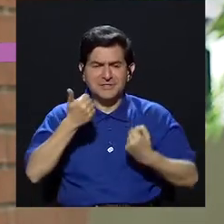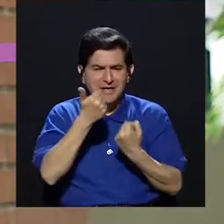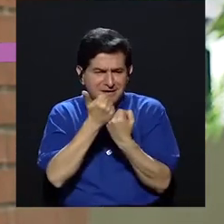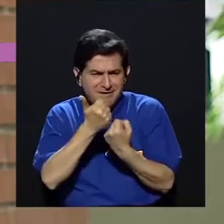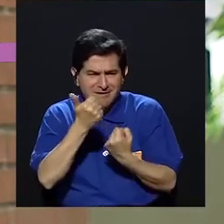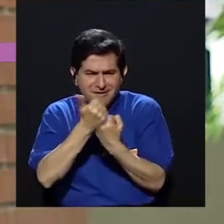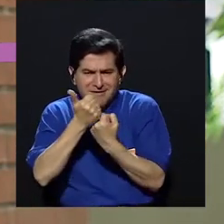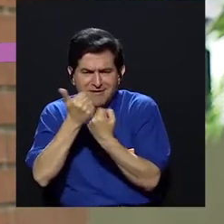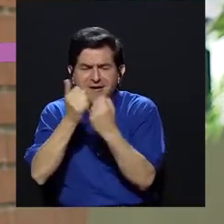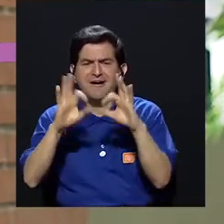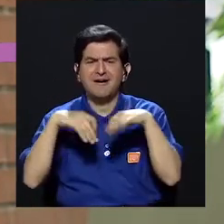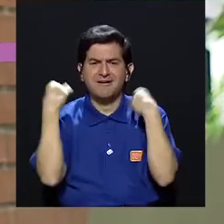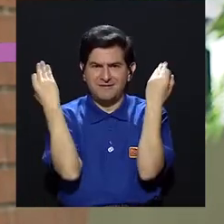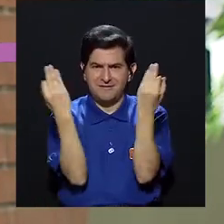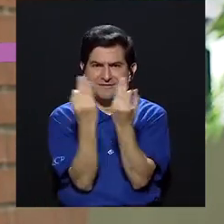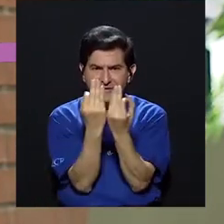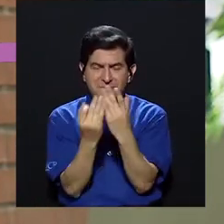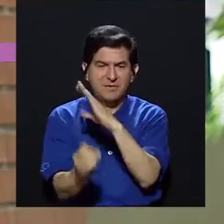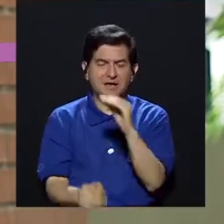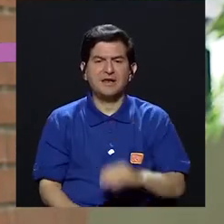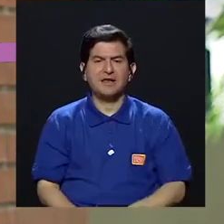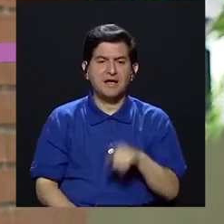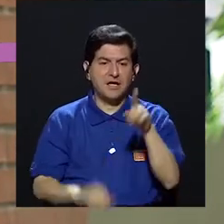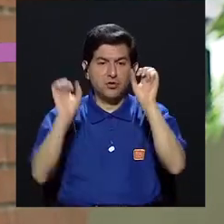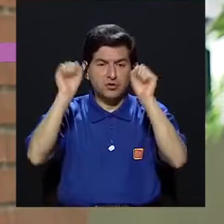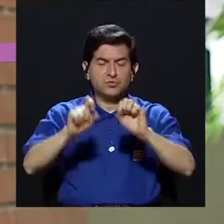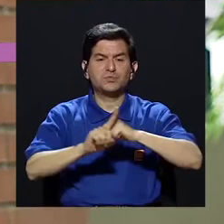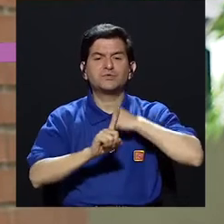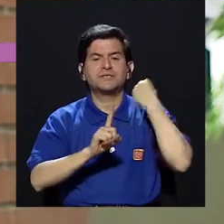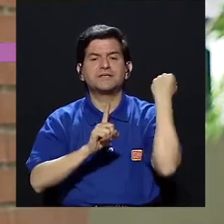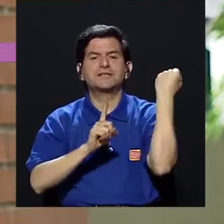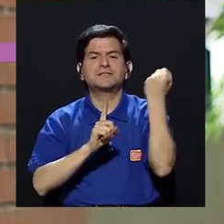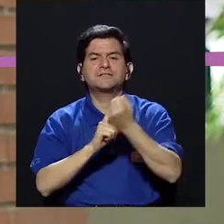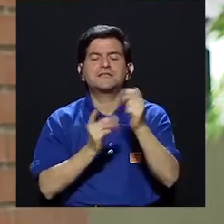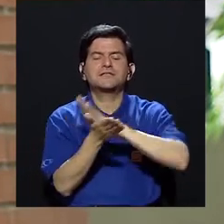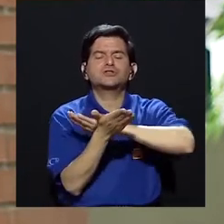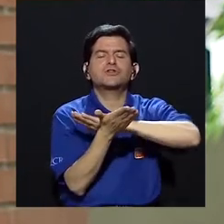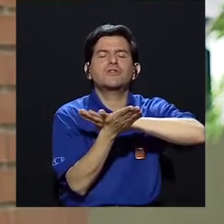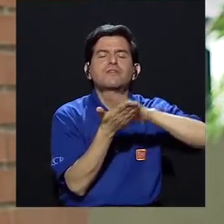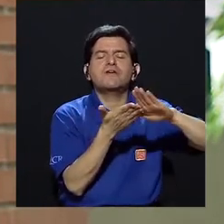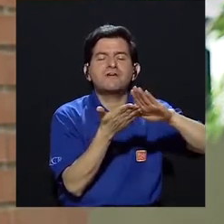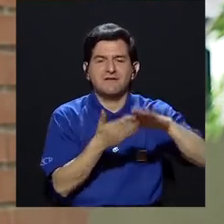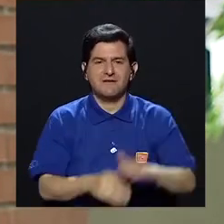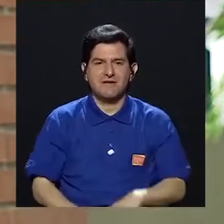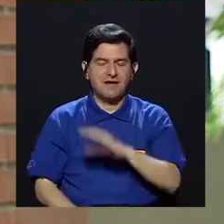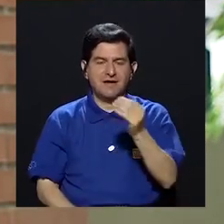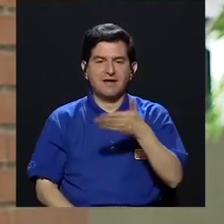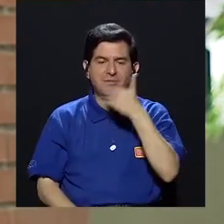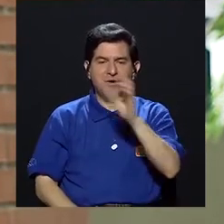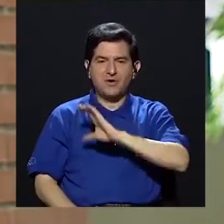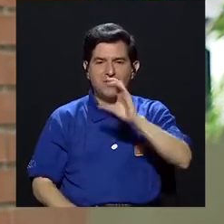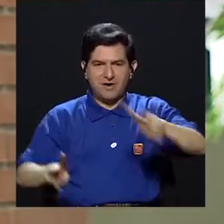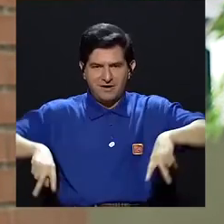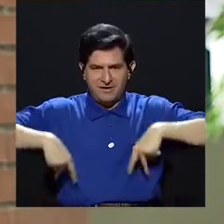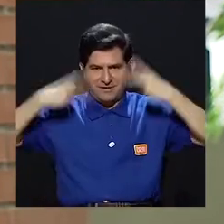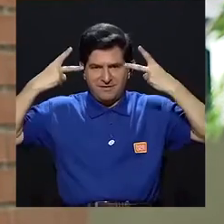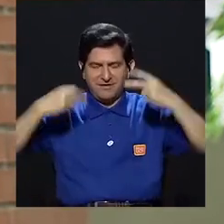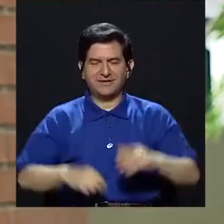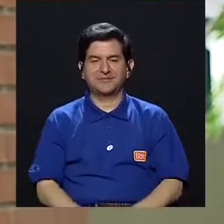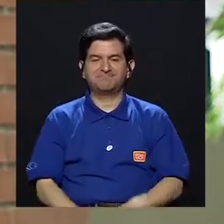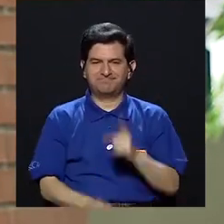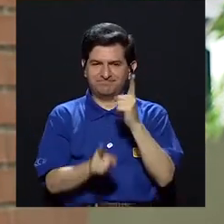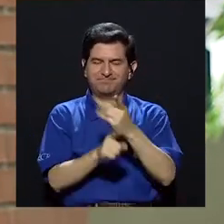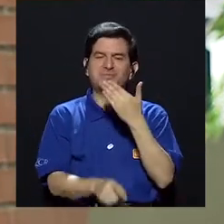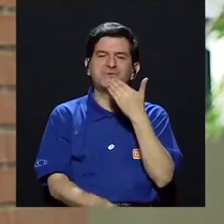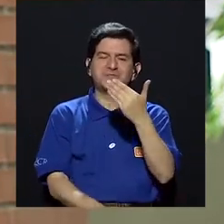para apoyar a las familias y para que vivan en condiciones de dignidad y para que mejoren su calidad de vida.